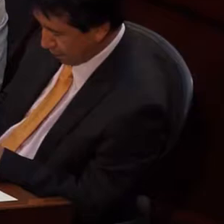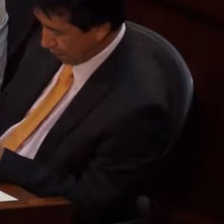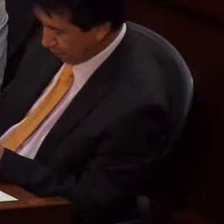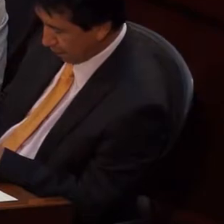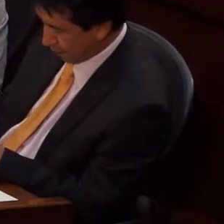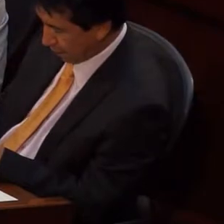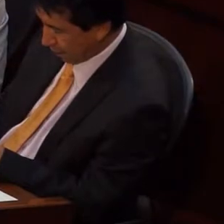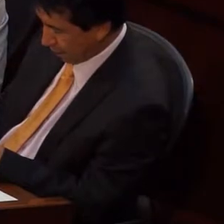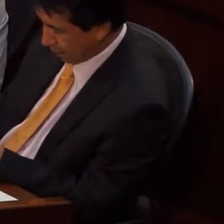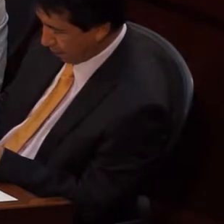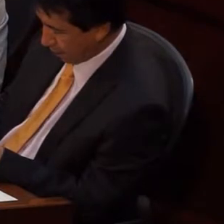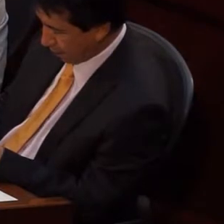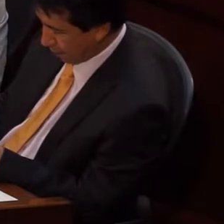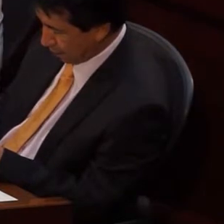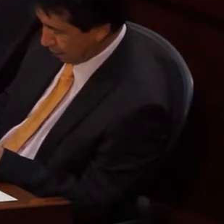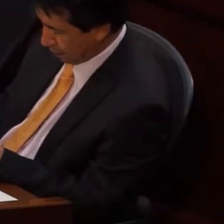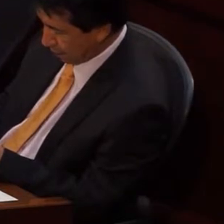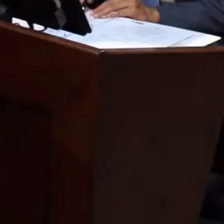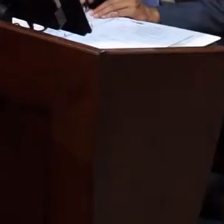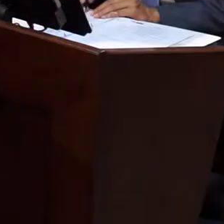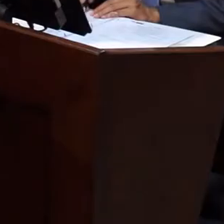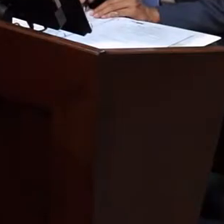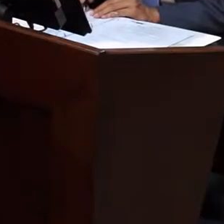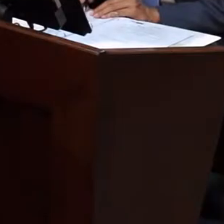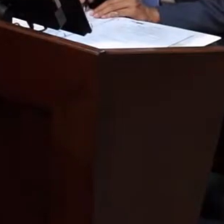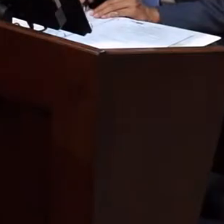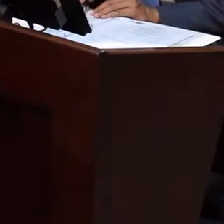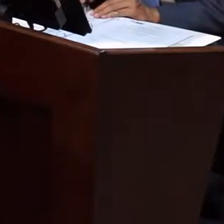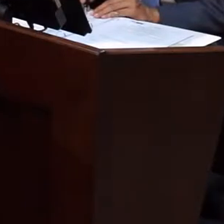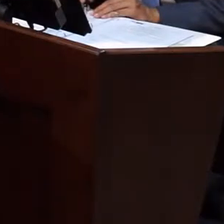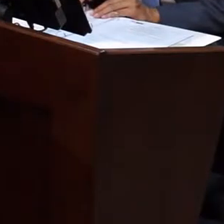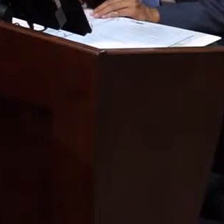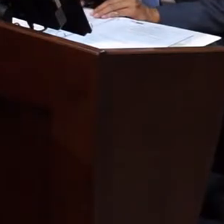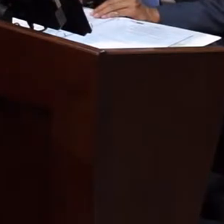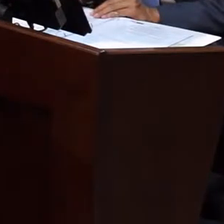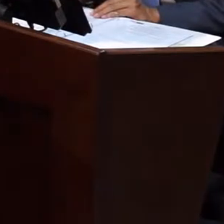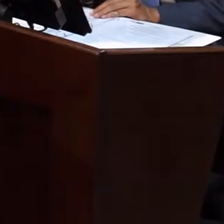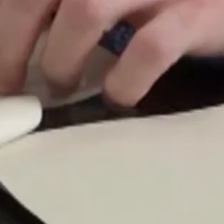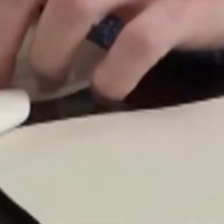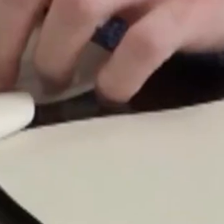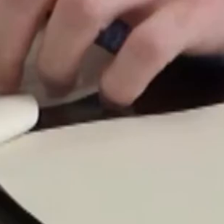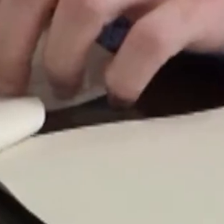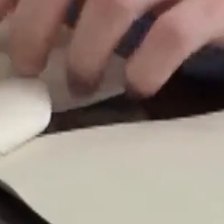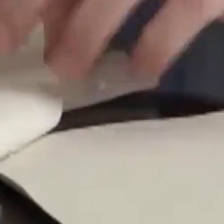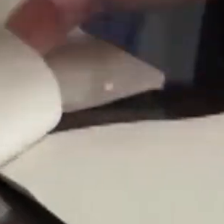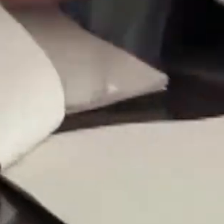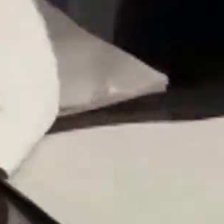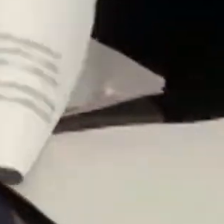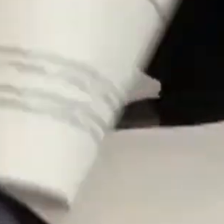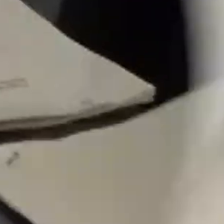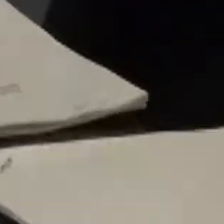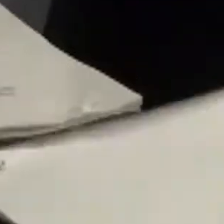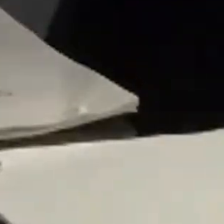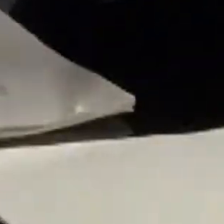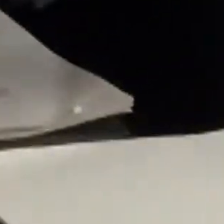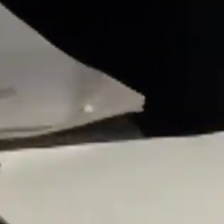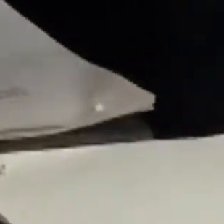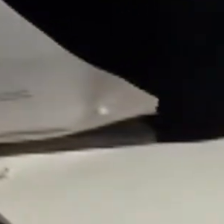el uso del asbesto en el territorio nacional y se establecen garantías de protección a la salud de los colombianos frente a sustancias